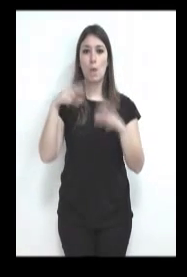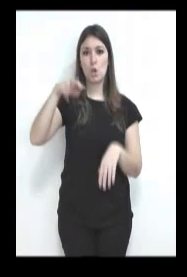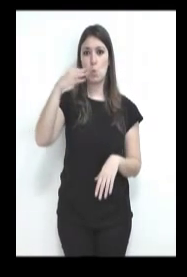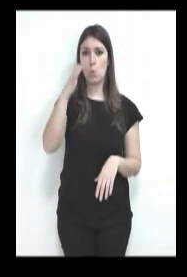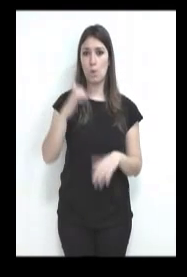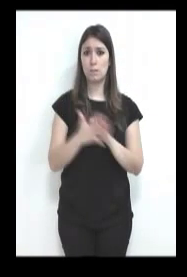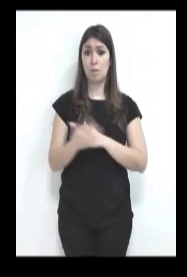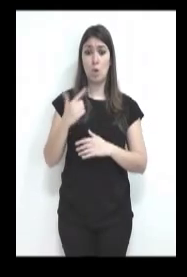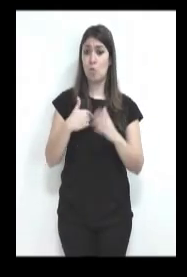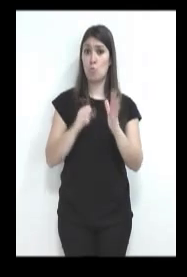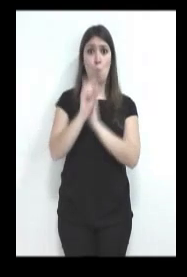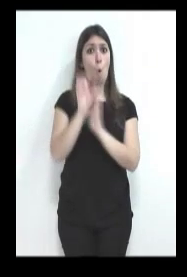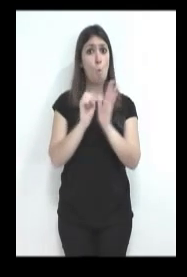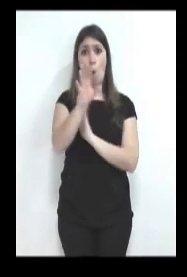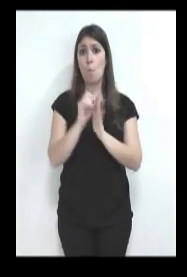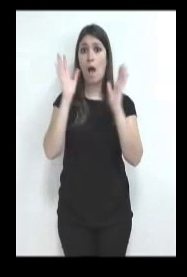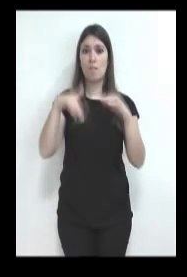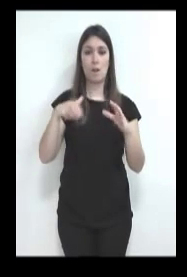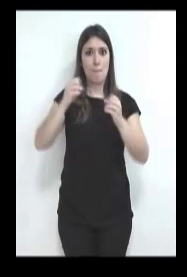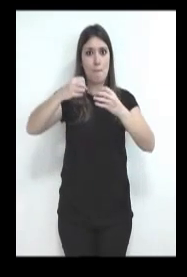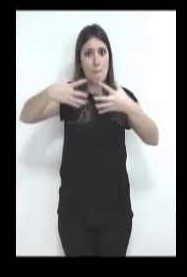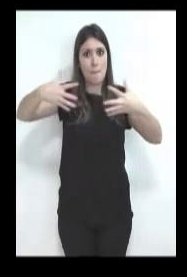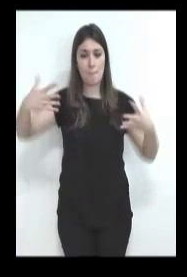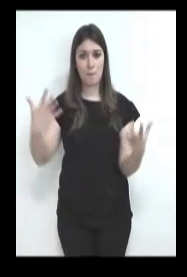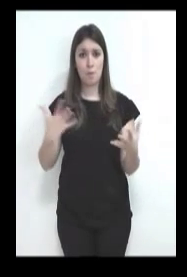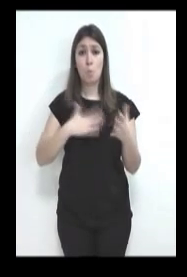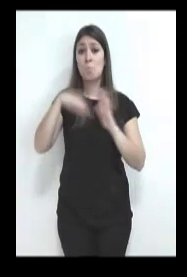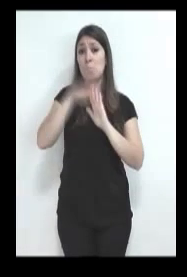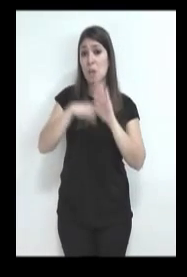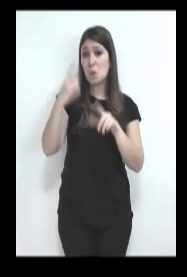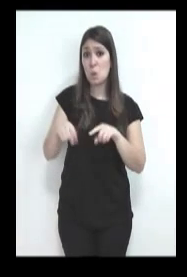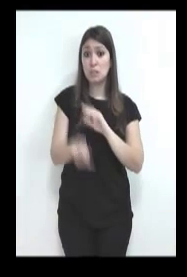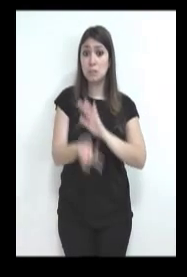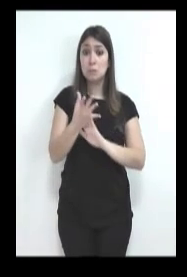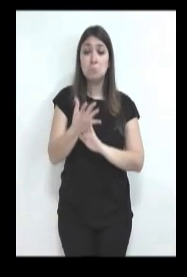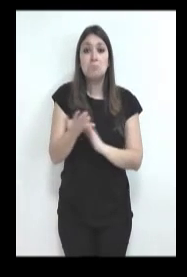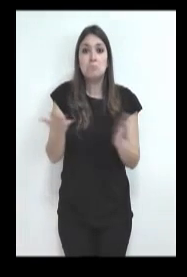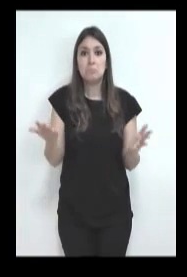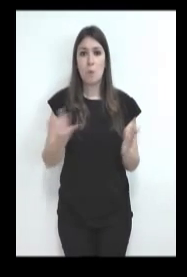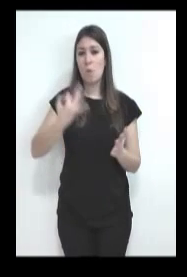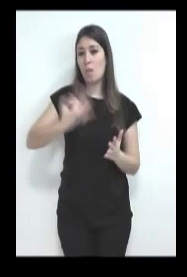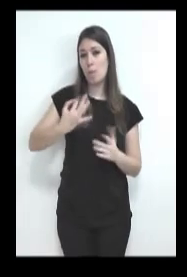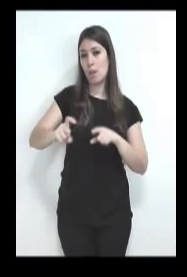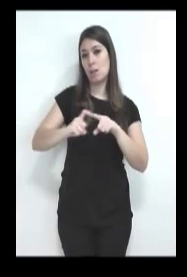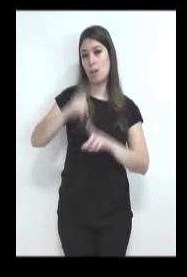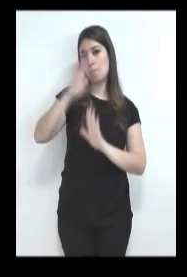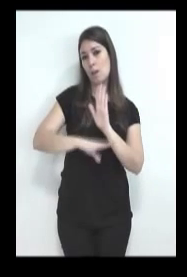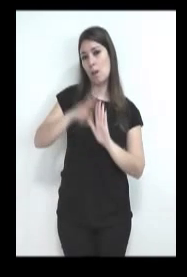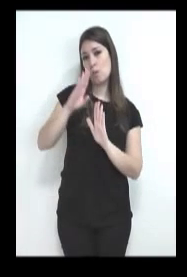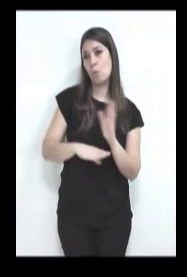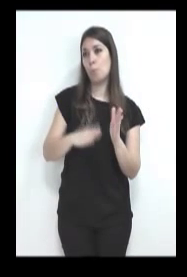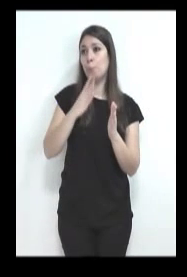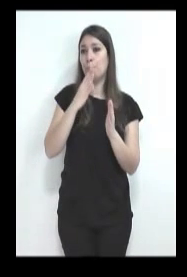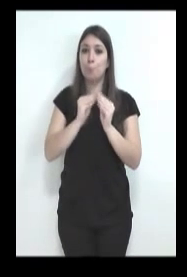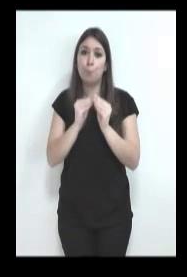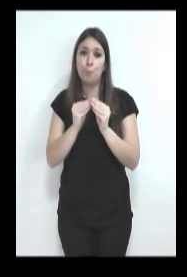En muchos casos las aplicaciones que pueden surgir ni tan siquiera tienen que ser aplicaciones basadas